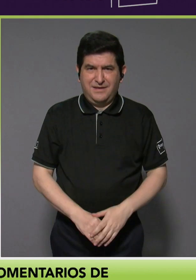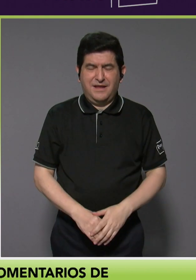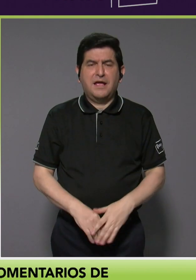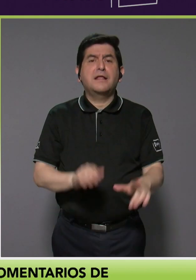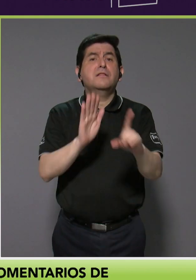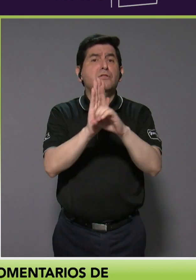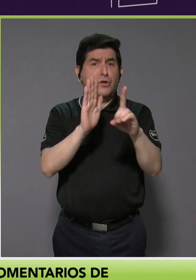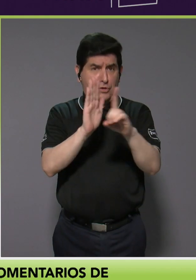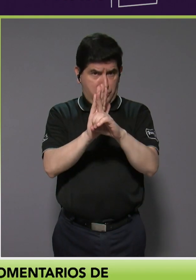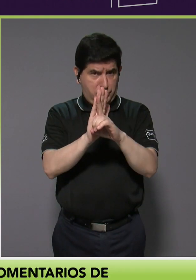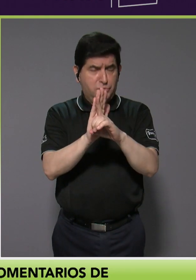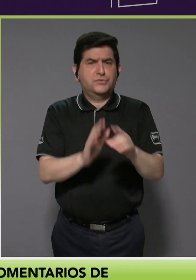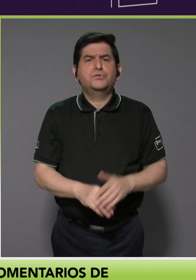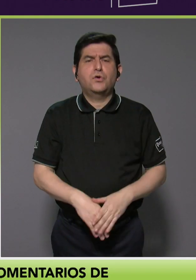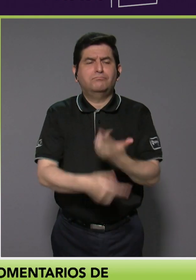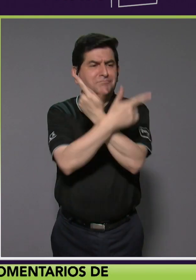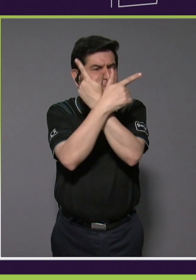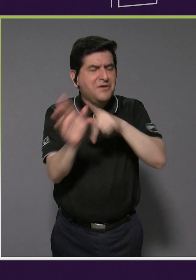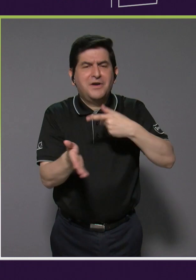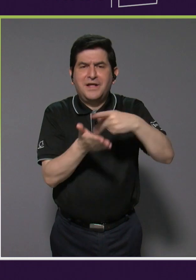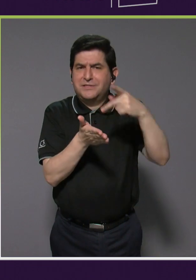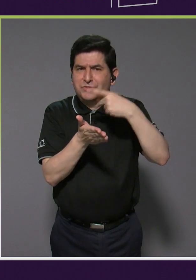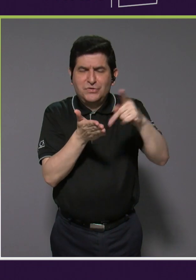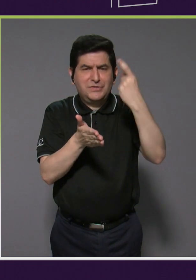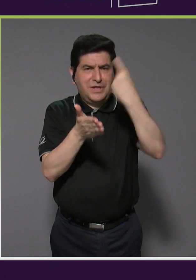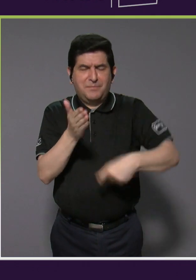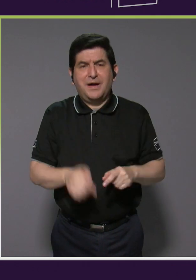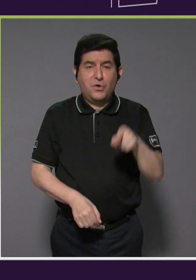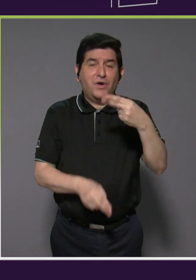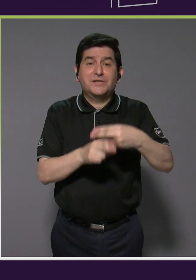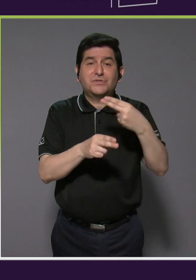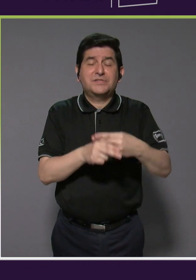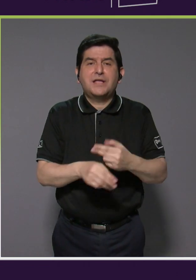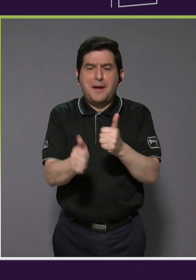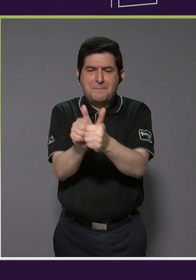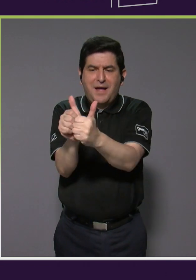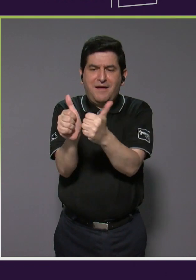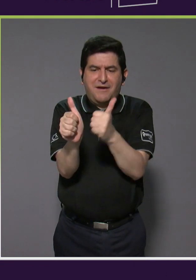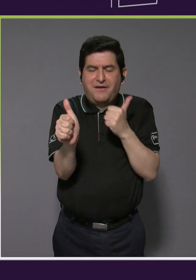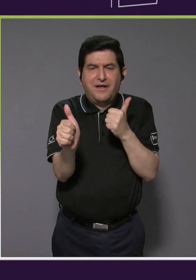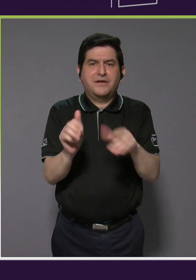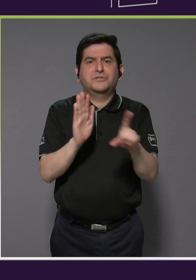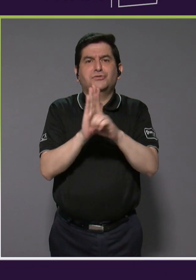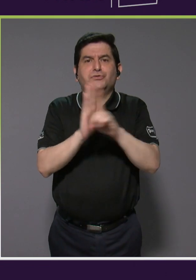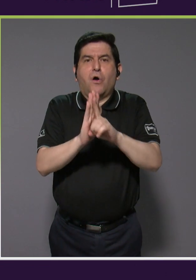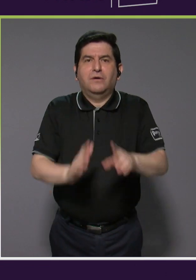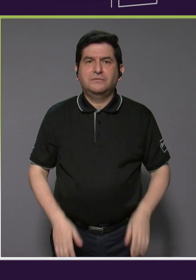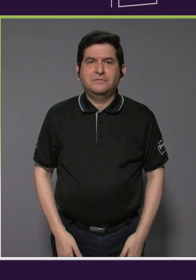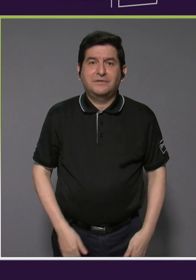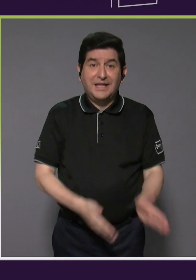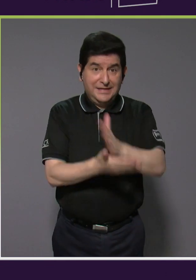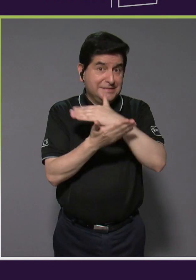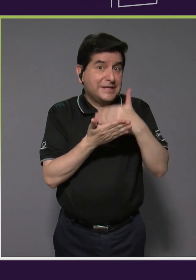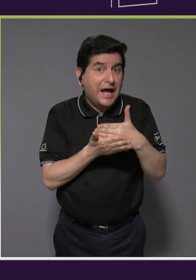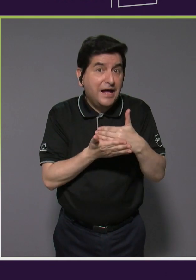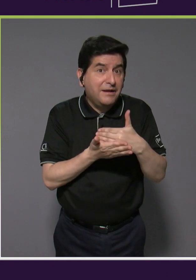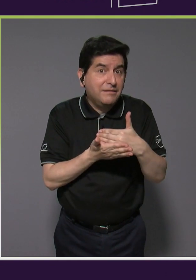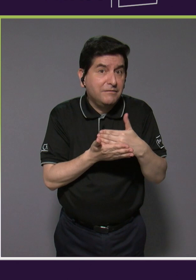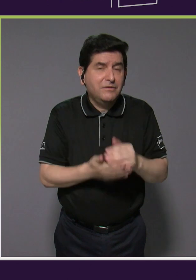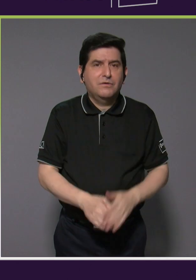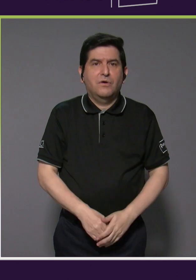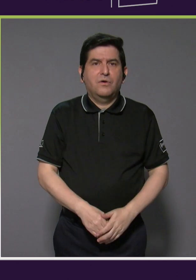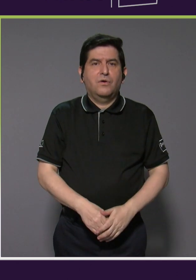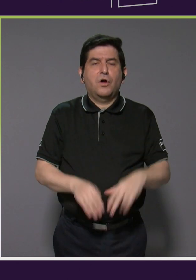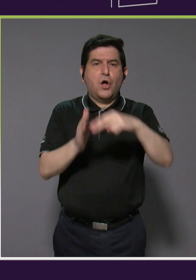el derecho, digamos, de la exoneración. A ver, eso se llama una regresión de derechos. Y eso es algo ante lo cual